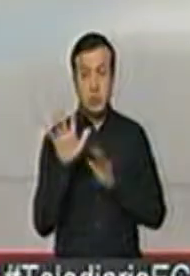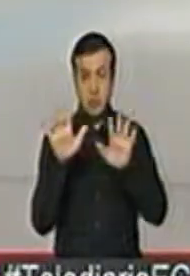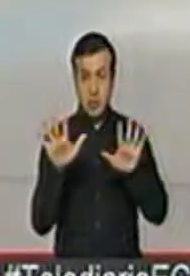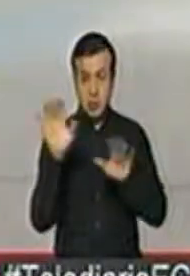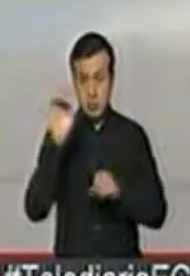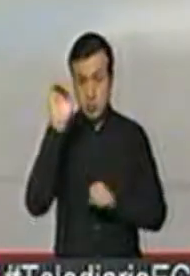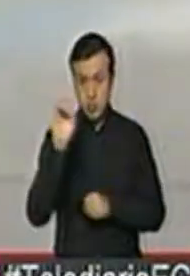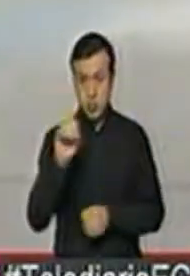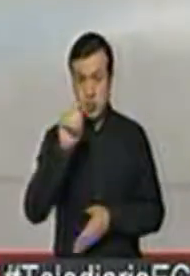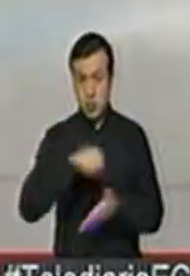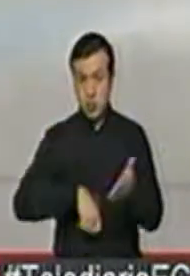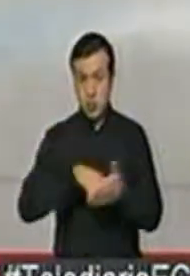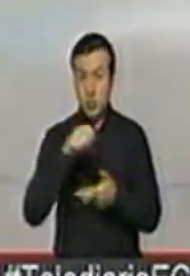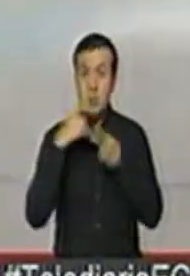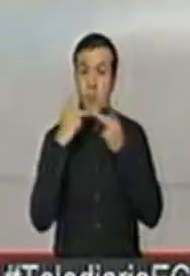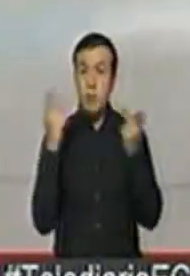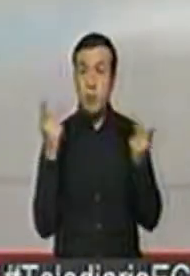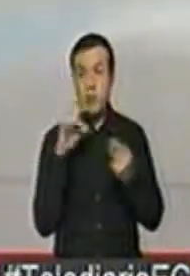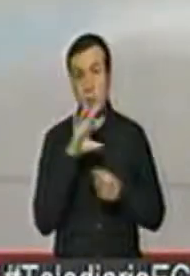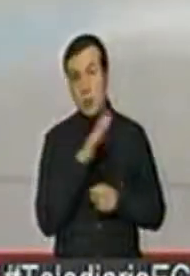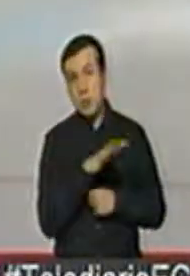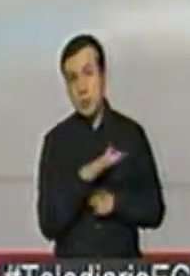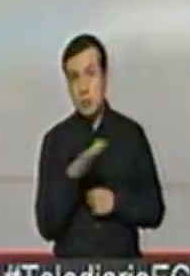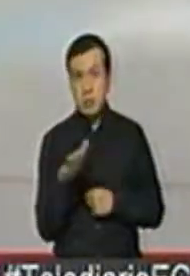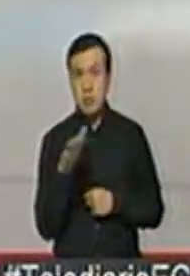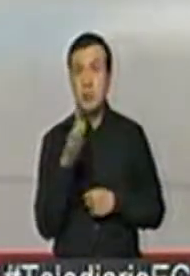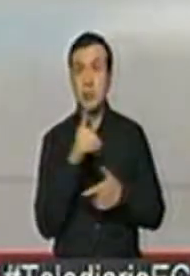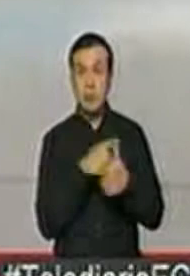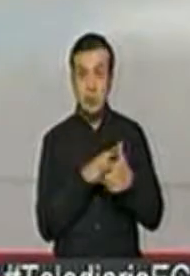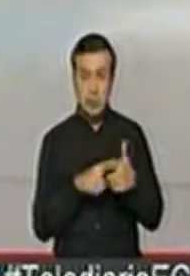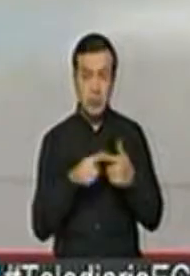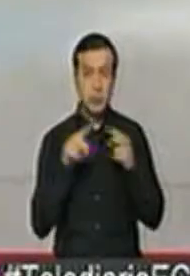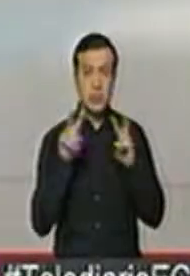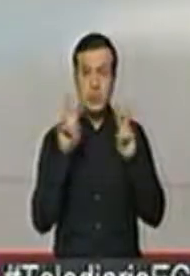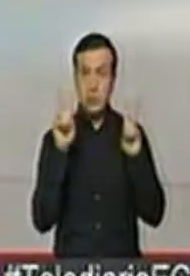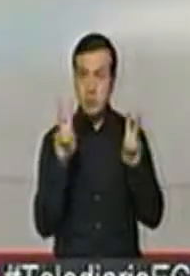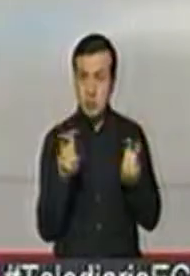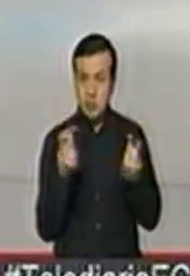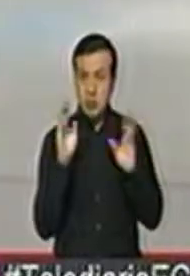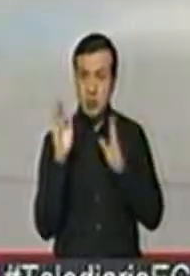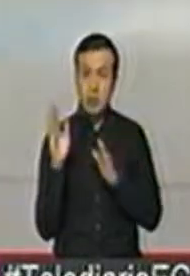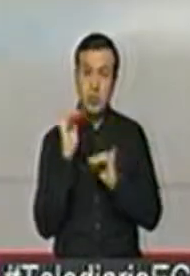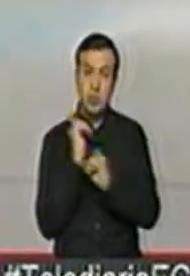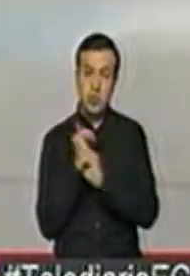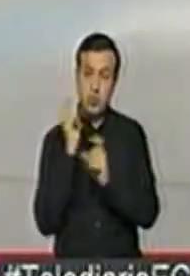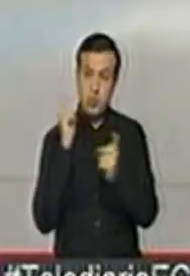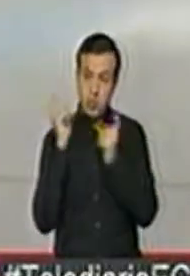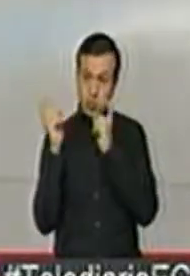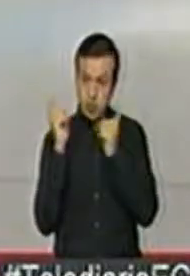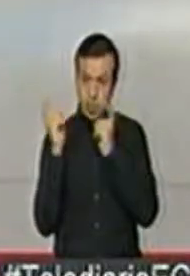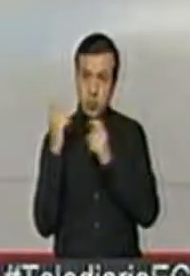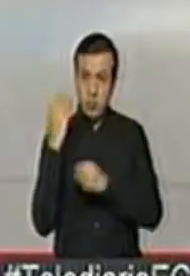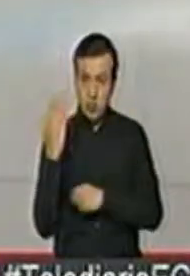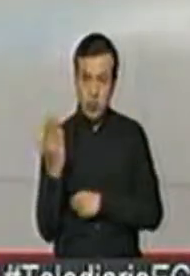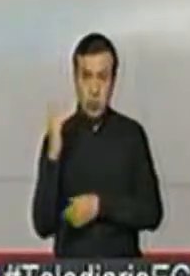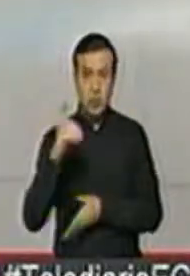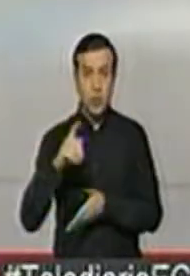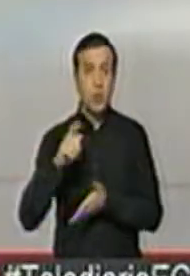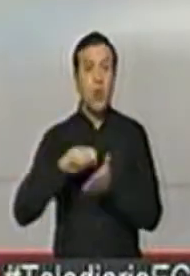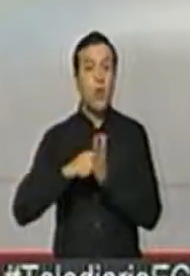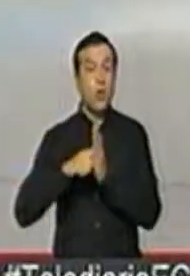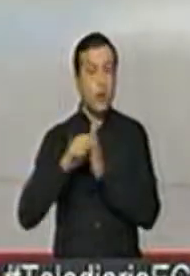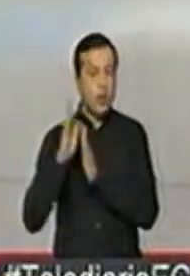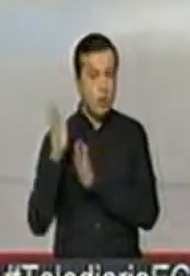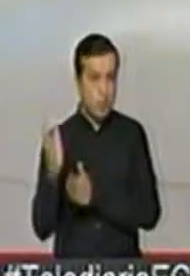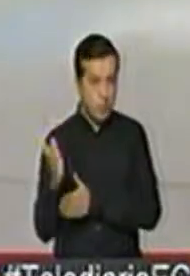de la contratación pública, más o menos, se divide en temas que van hacia entidades de control, sea para la Contraloría General